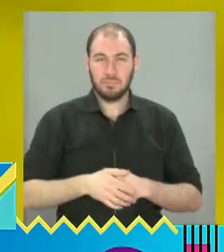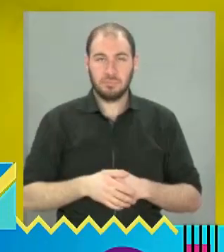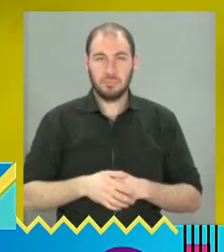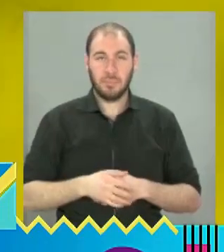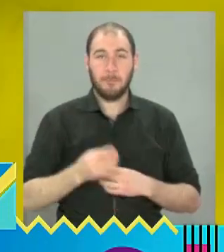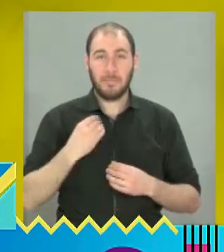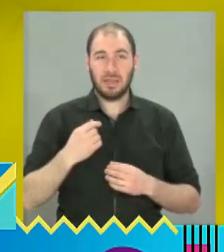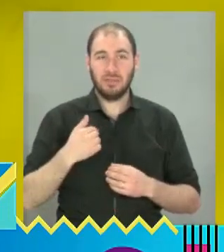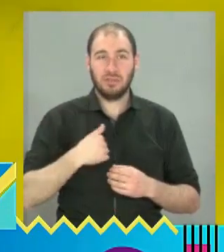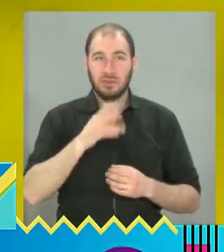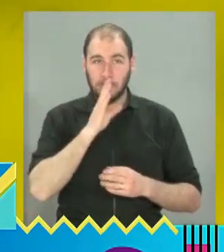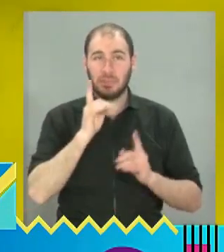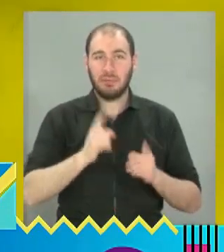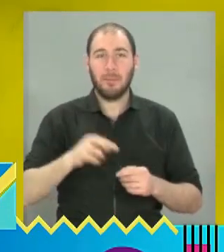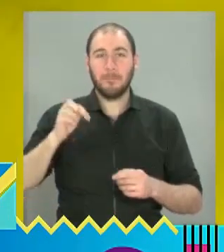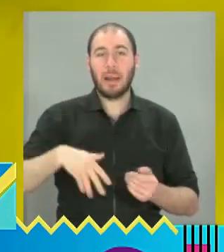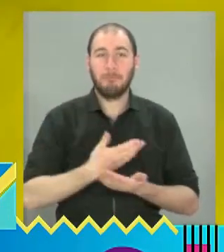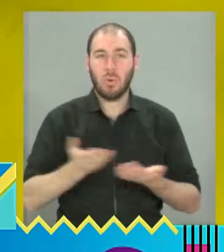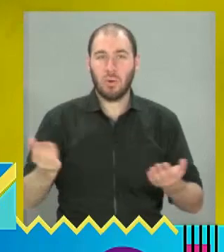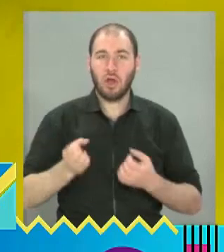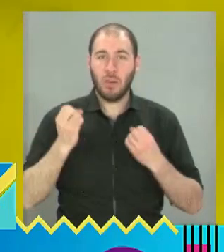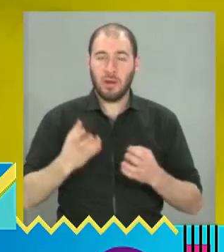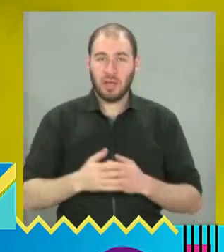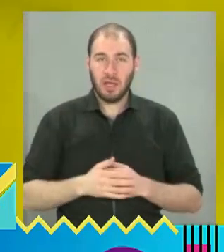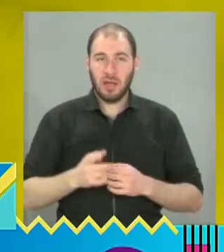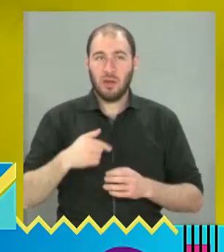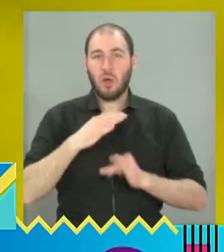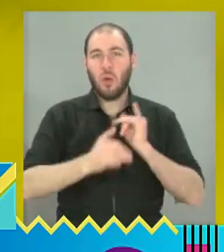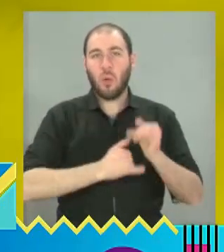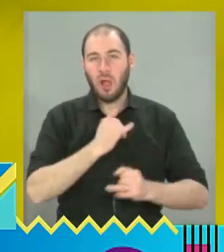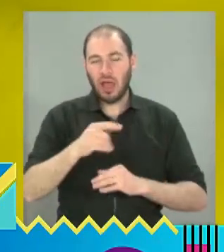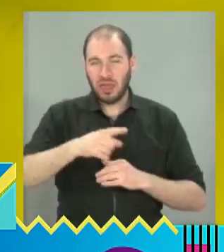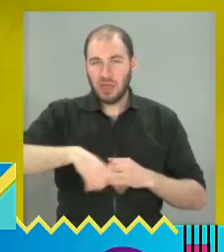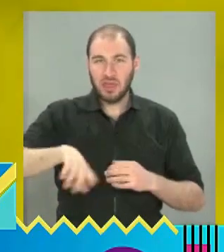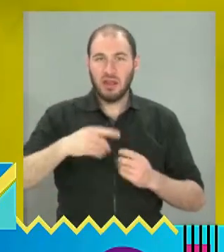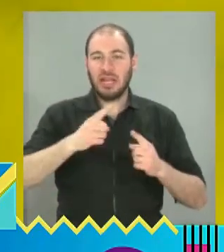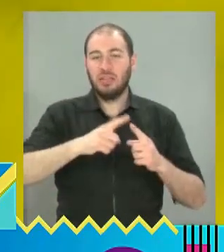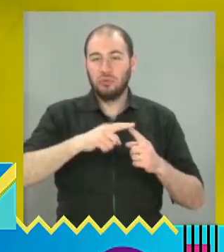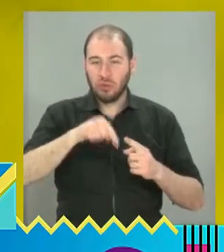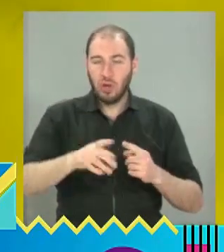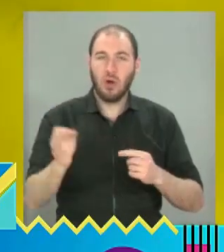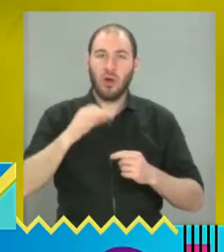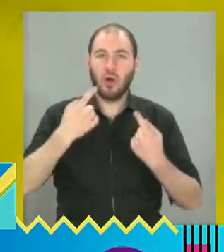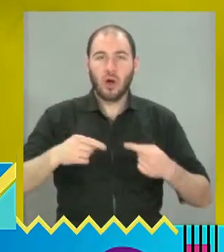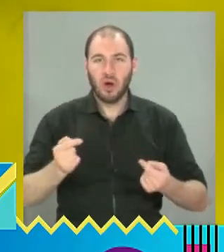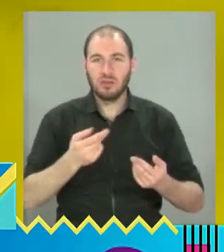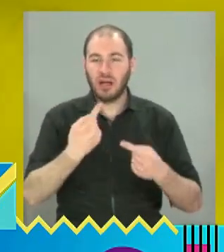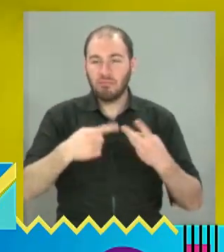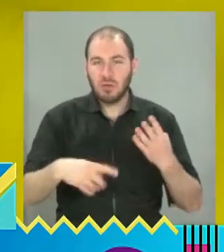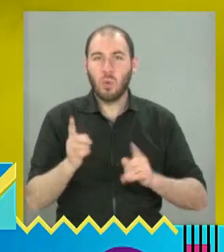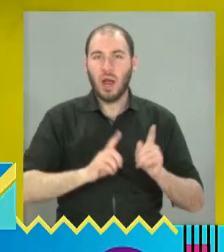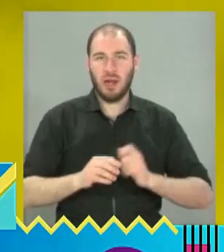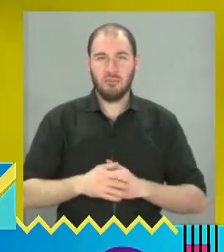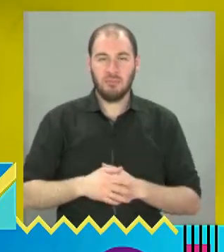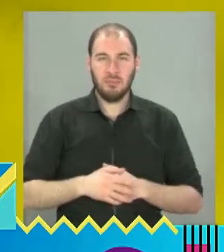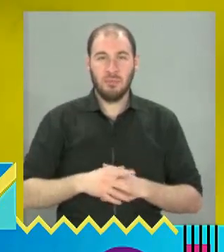ende para mí de silencio también de política pública, porque en realidad uno expresa por ahí las instituciones o los recursos con los que va a contar a través